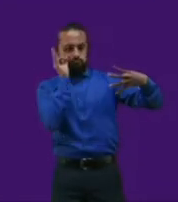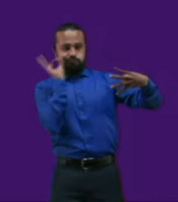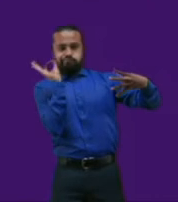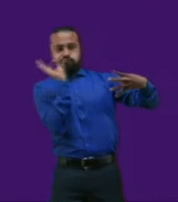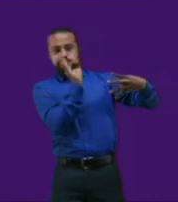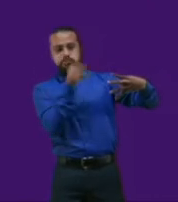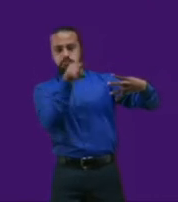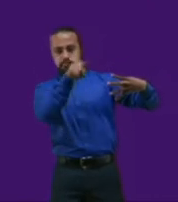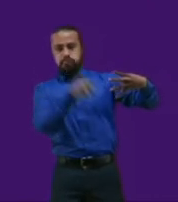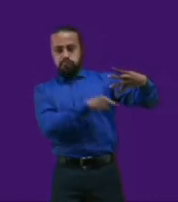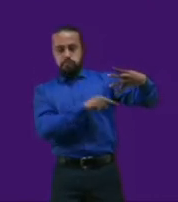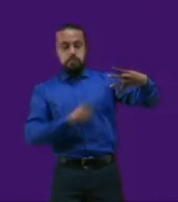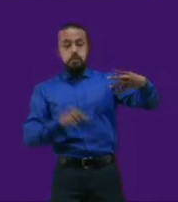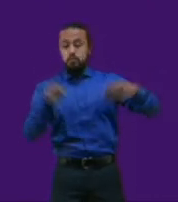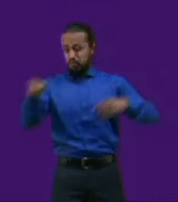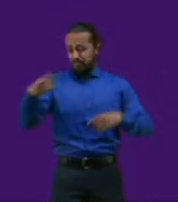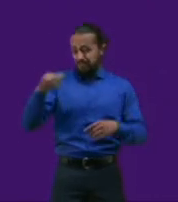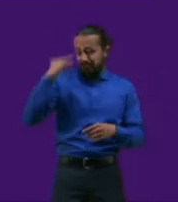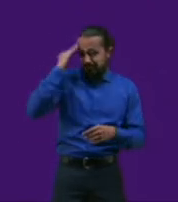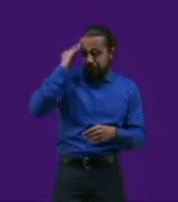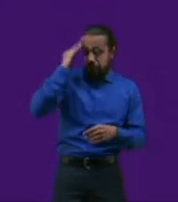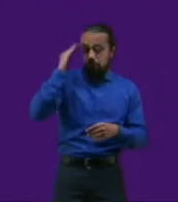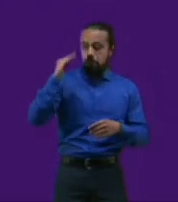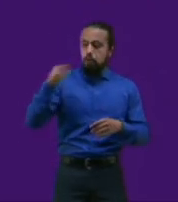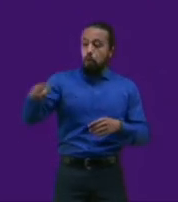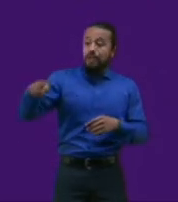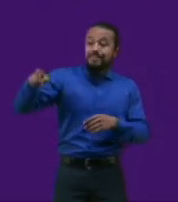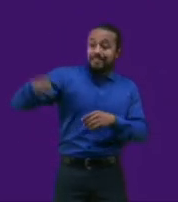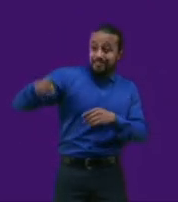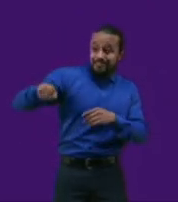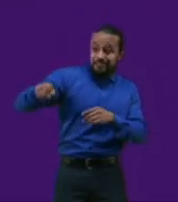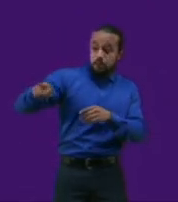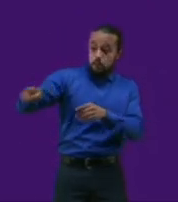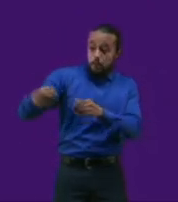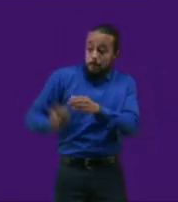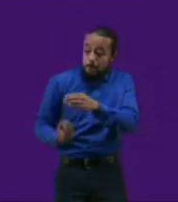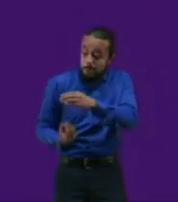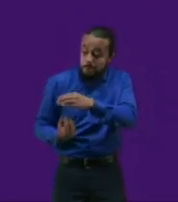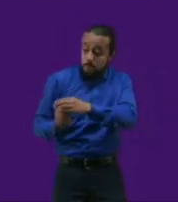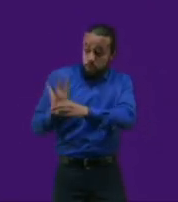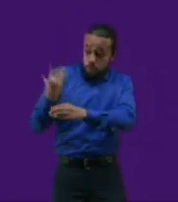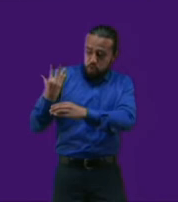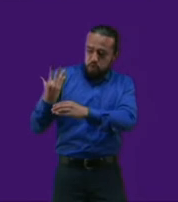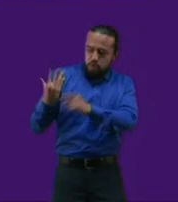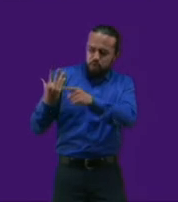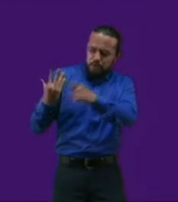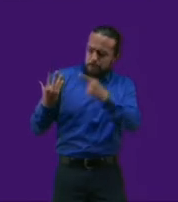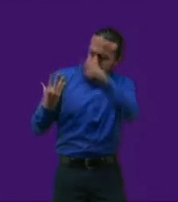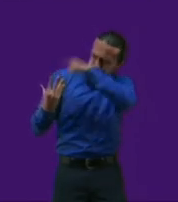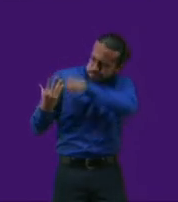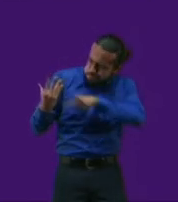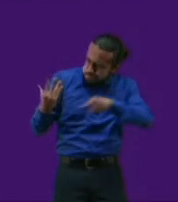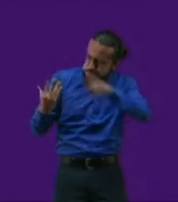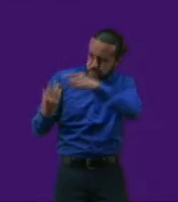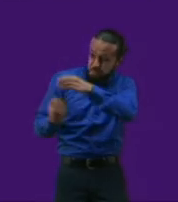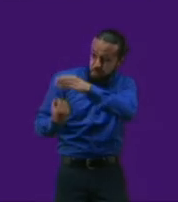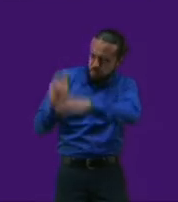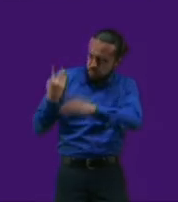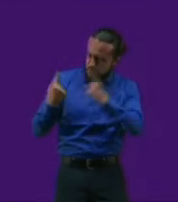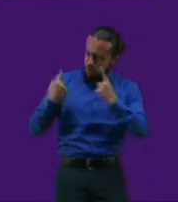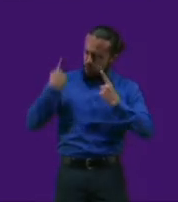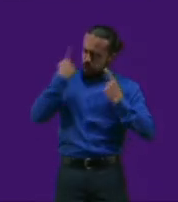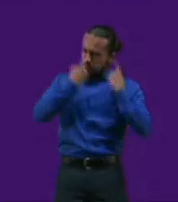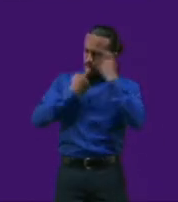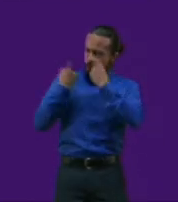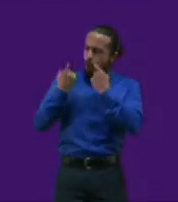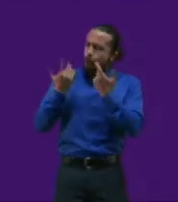sabes que la necesidad para tu producto está, es pensar bien, pensar muy bien cómo se